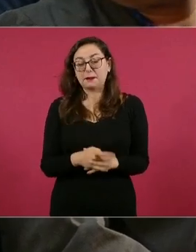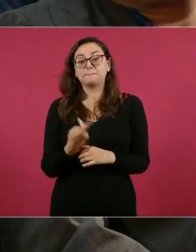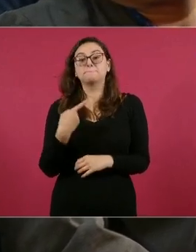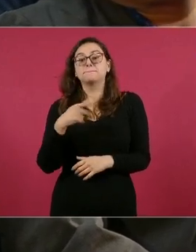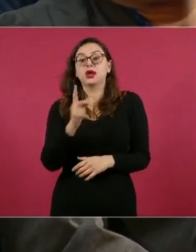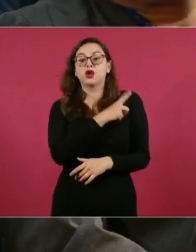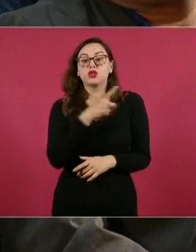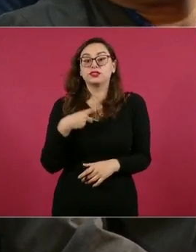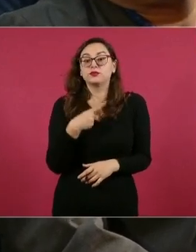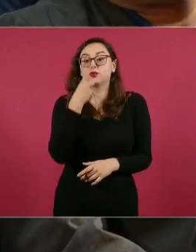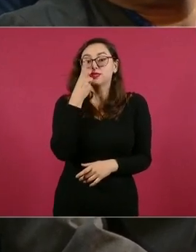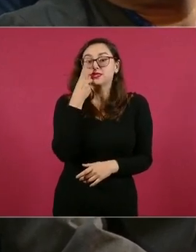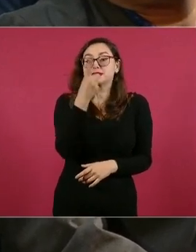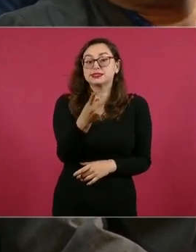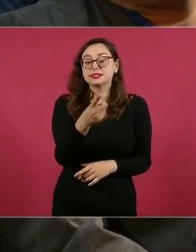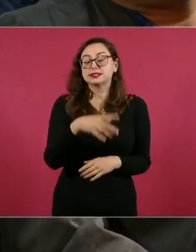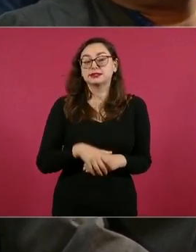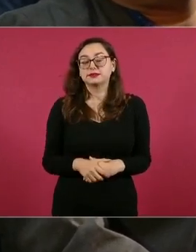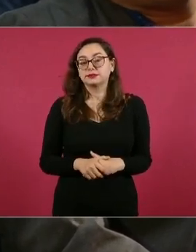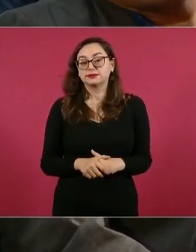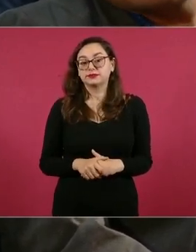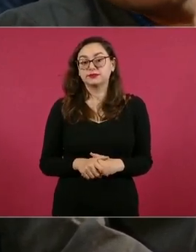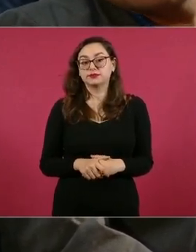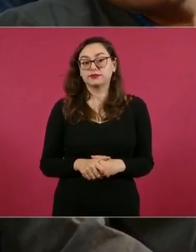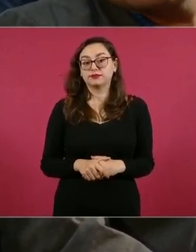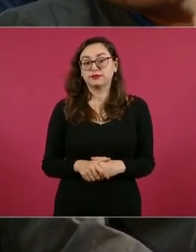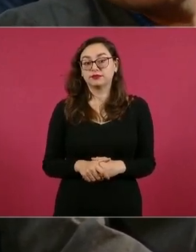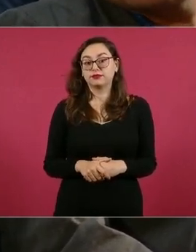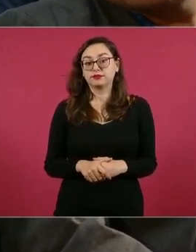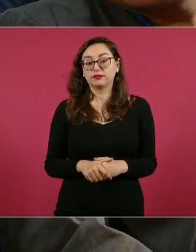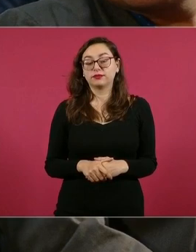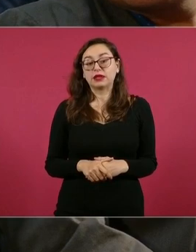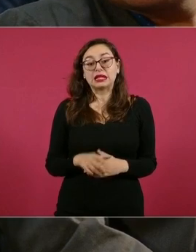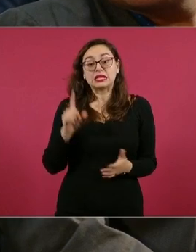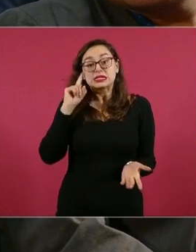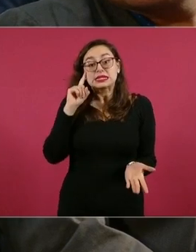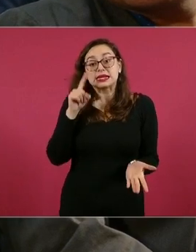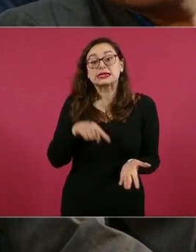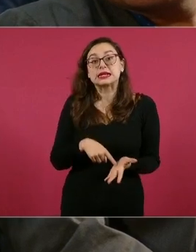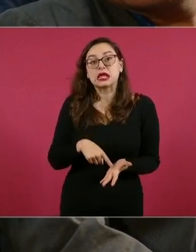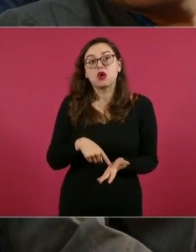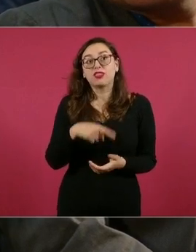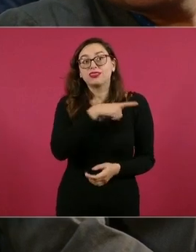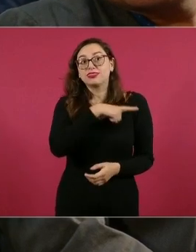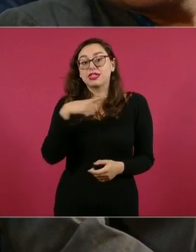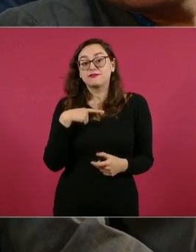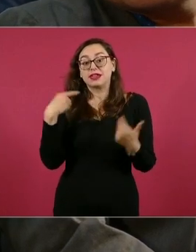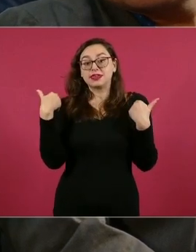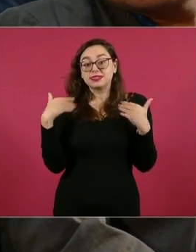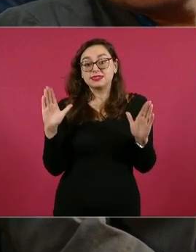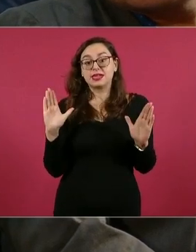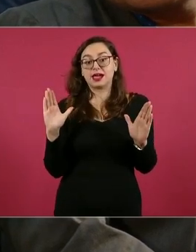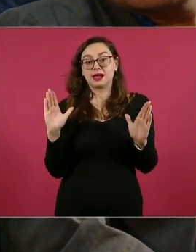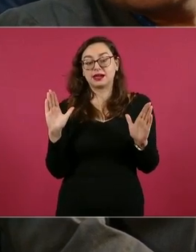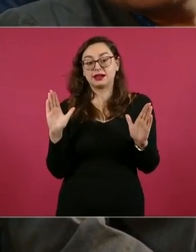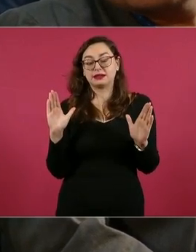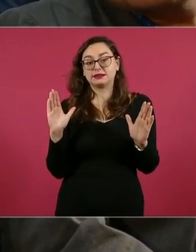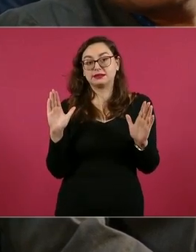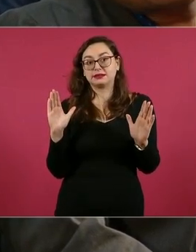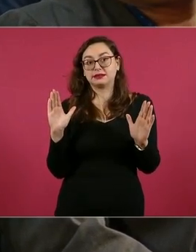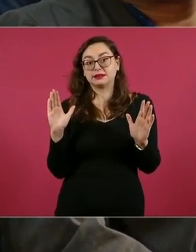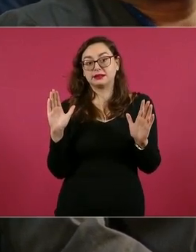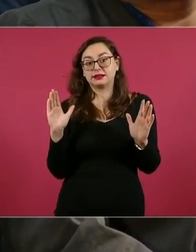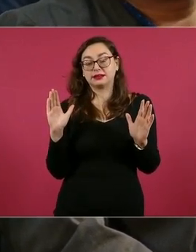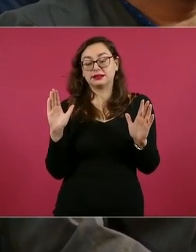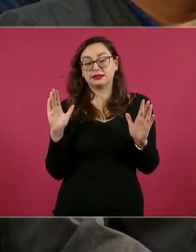señalarle no eh creo que hubiera sido muy útil o sería muy útil que se cambiara